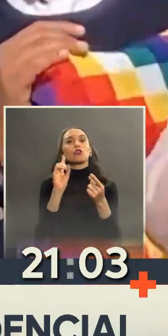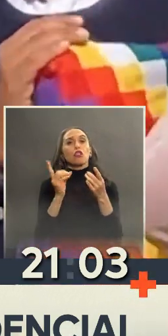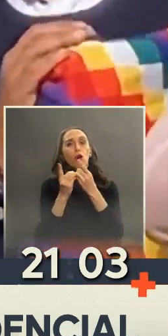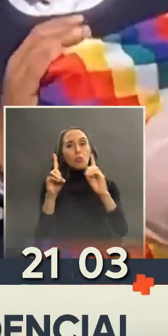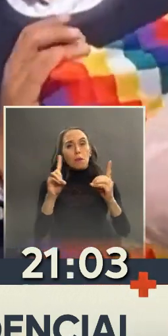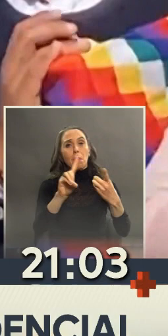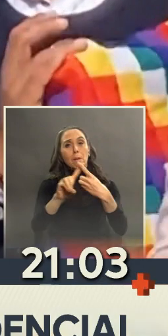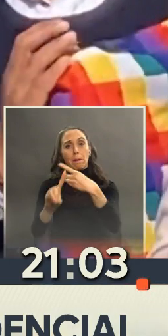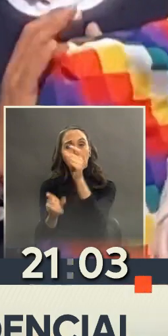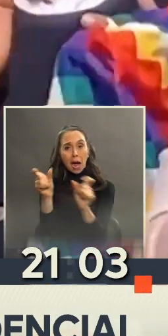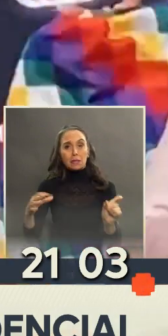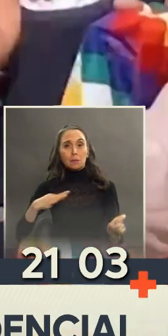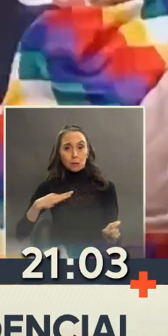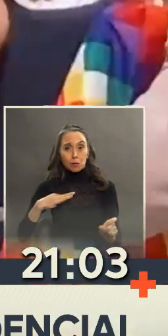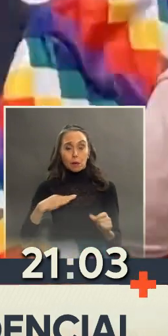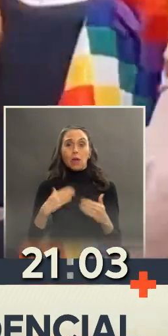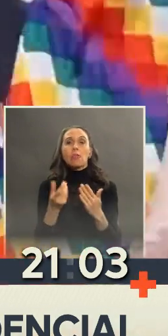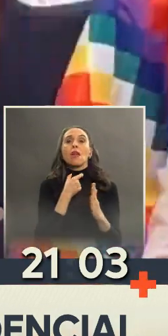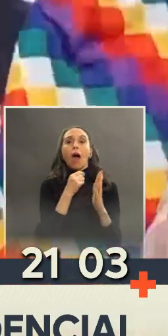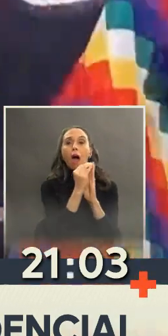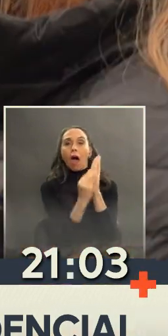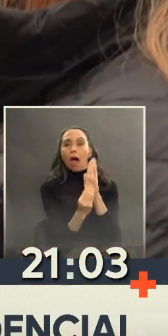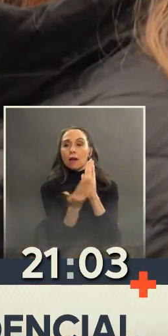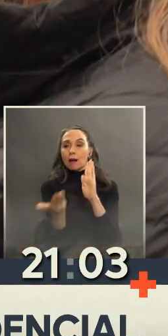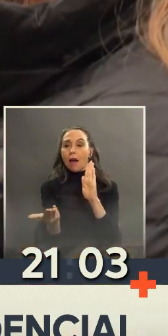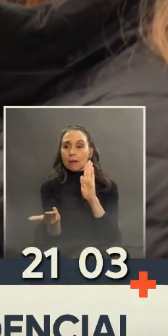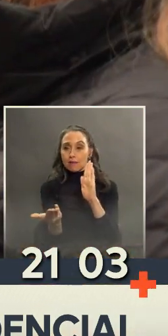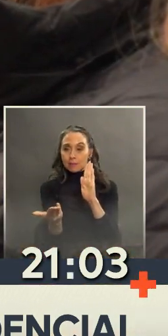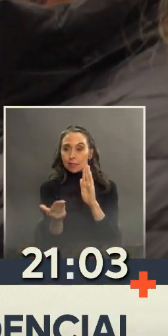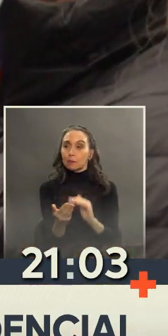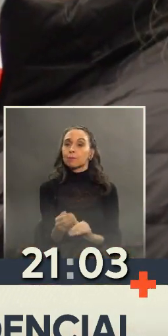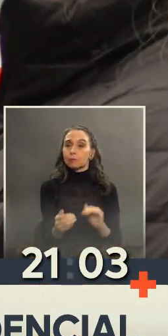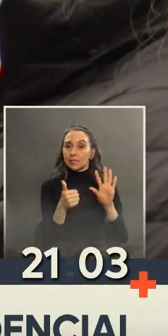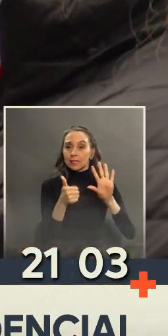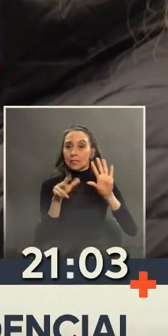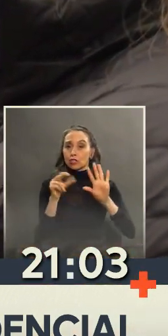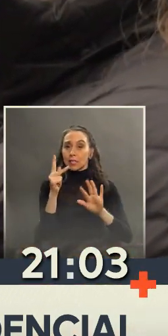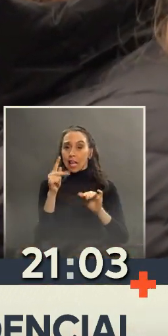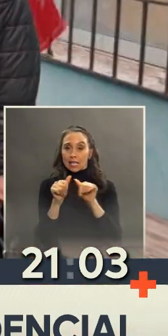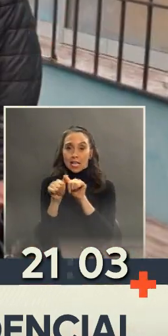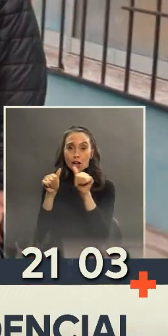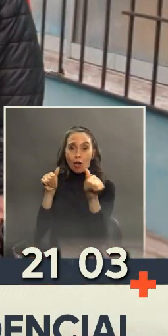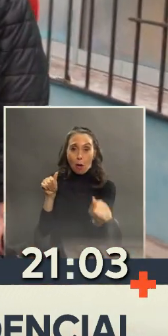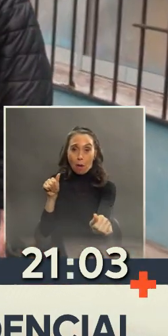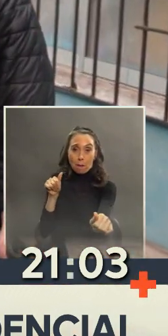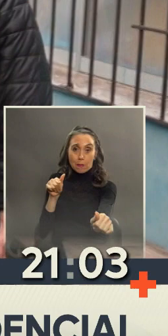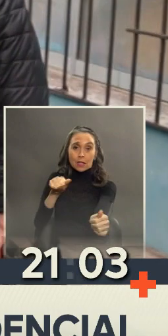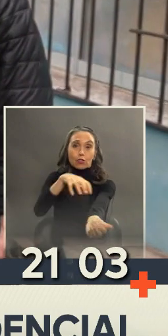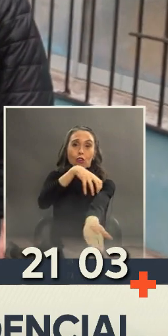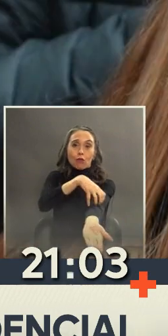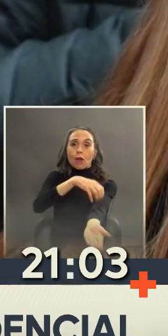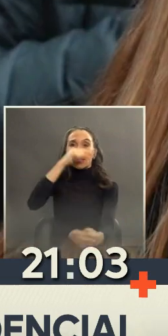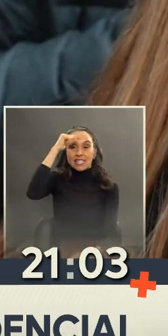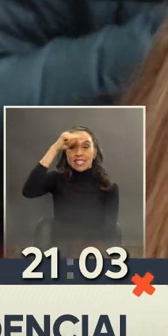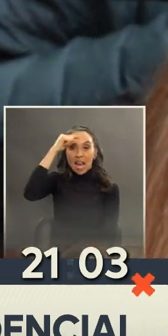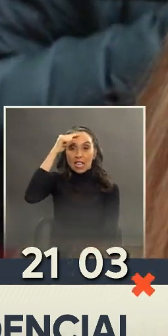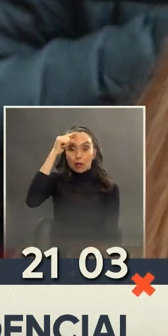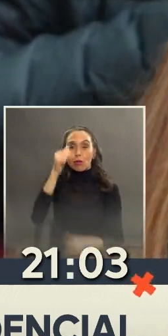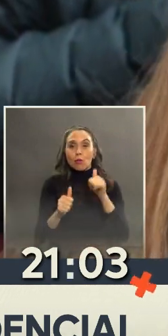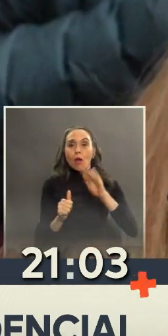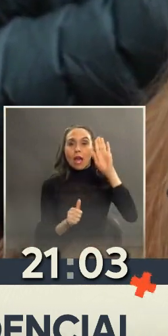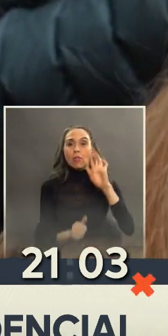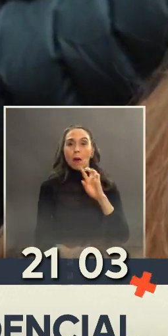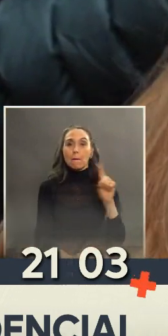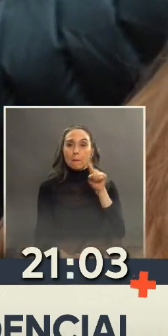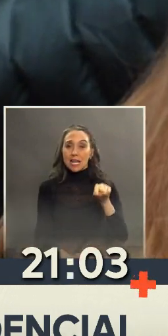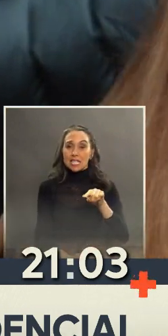participativo y que le dé garantías a los ciudadanos. ¡Bravo! A 680 kilómetros de distancia en San Antonio, la candidata socialista Paula Narváez